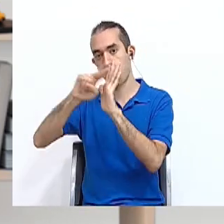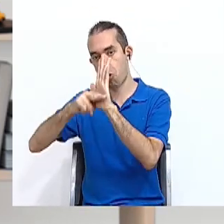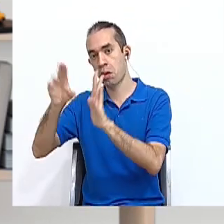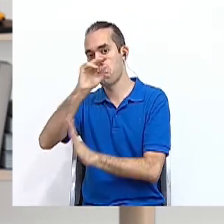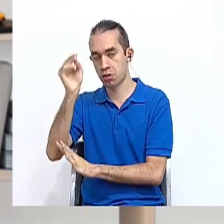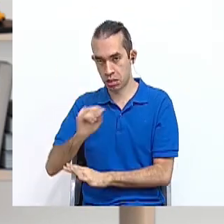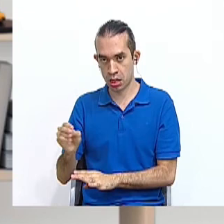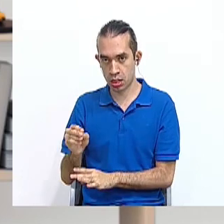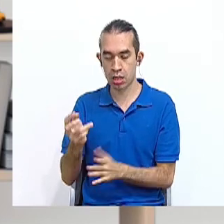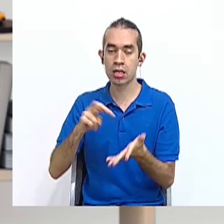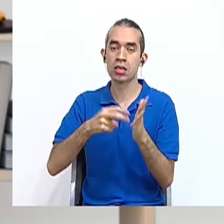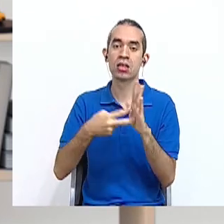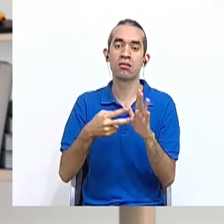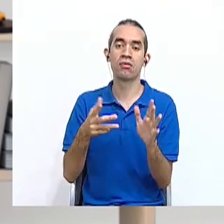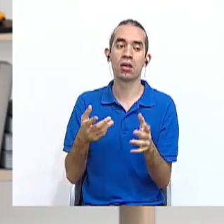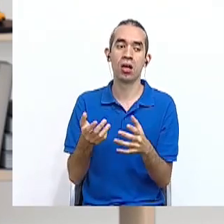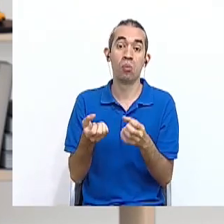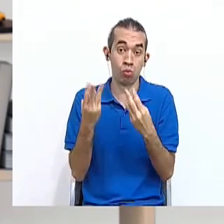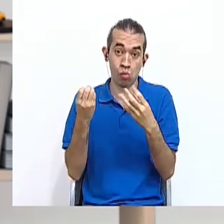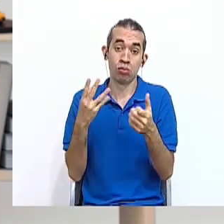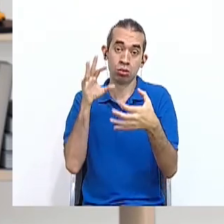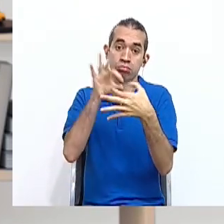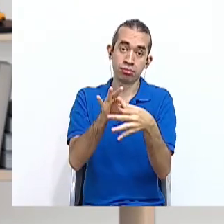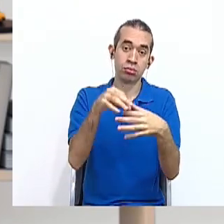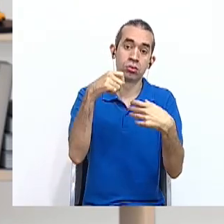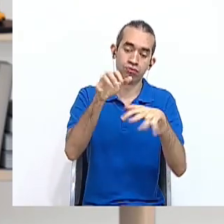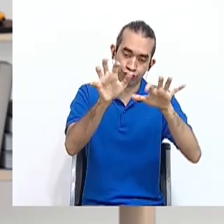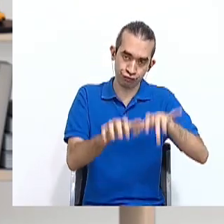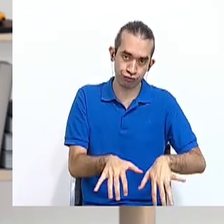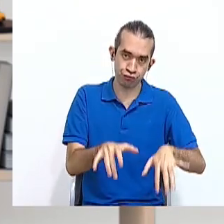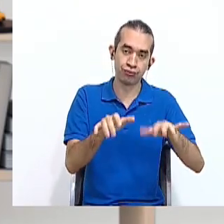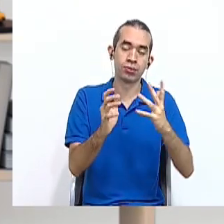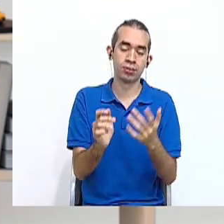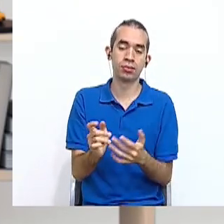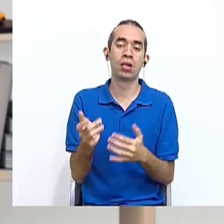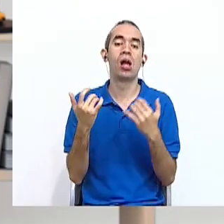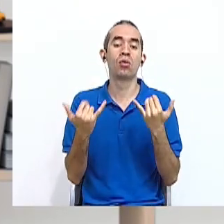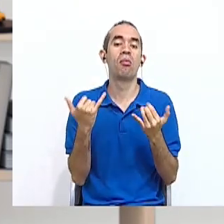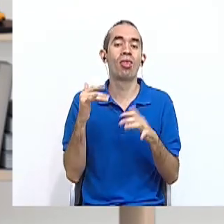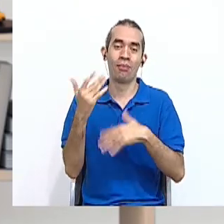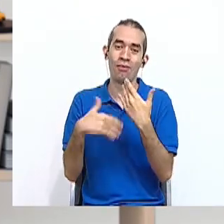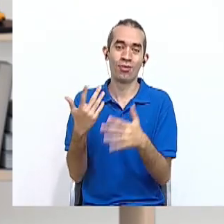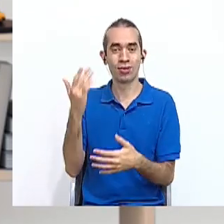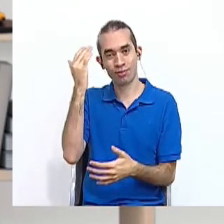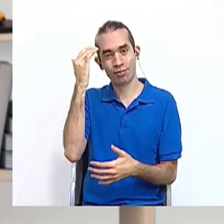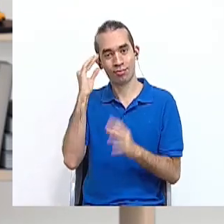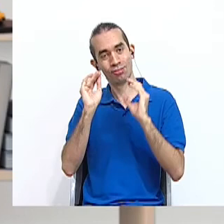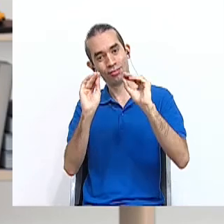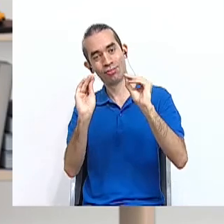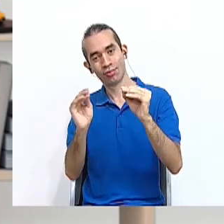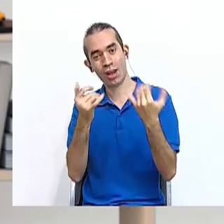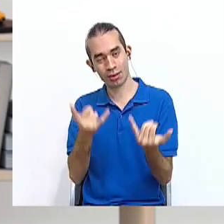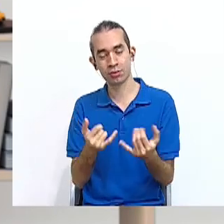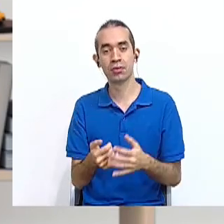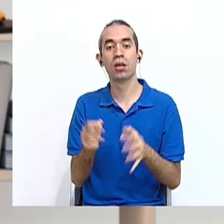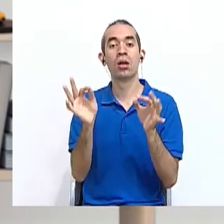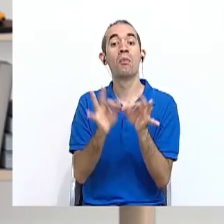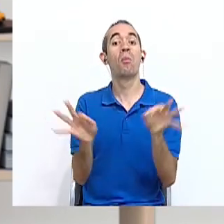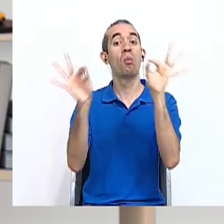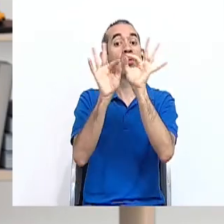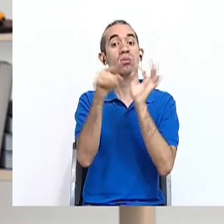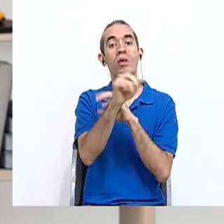construcción de un texto, es decir, el proceso en el que estamos. Por eso es importante que ustedes tengan claro qué es lo que estamos